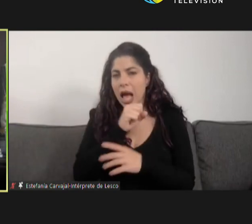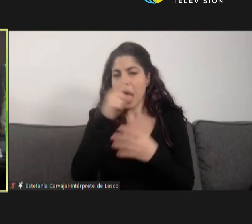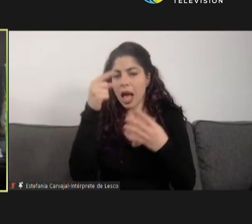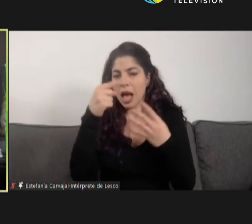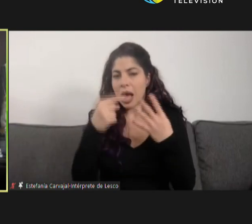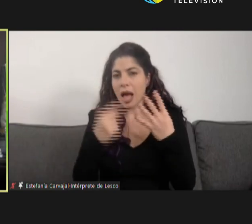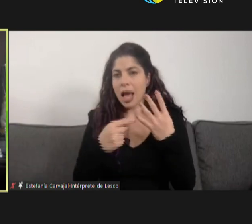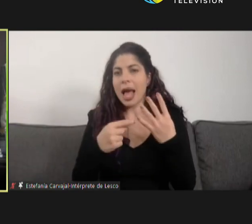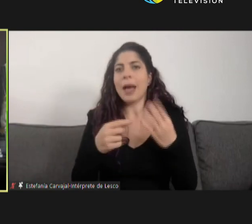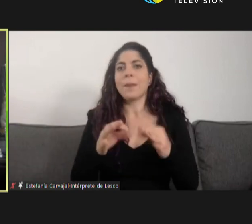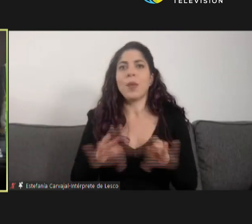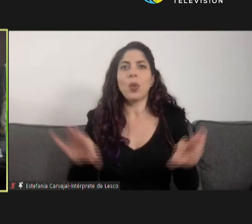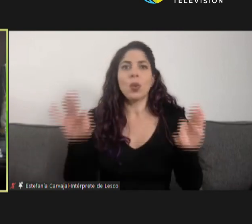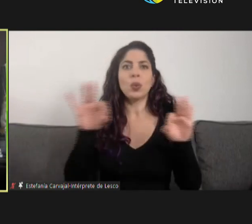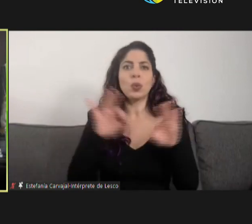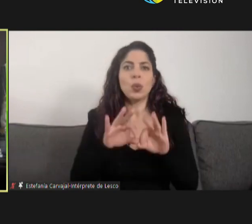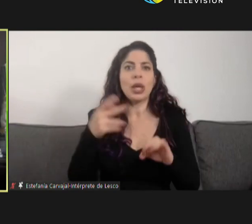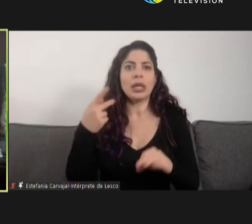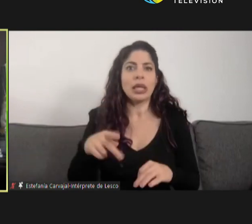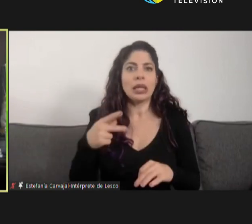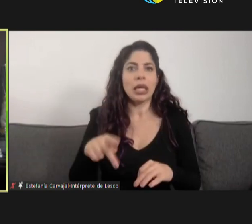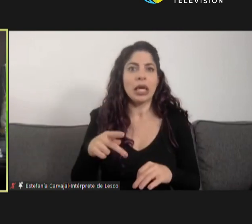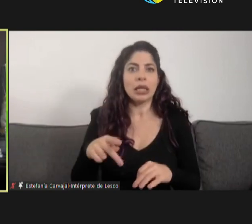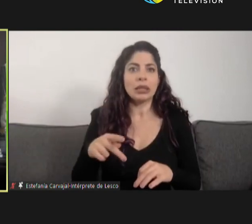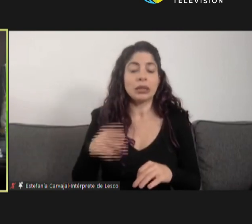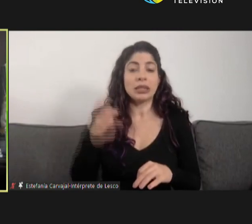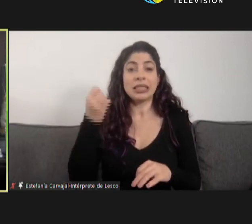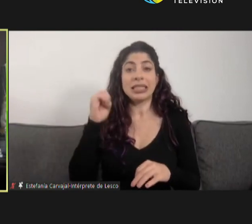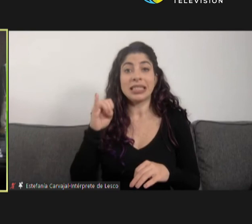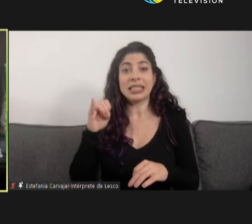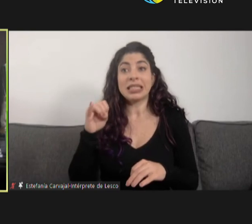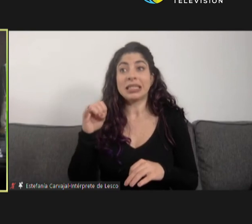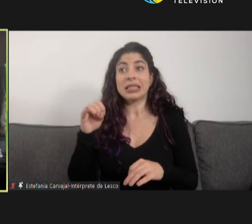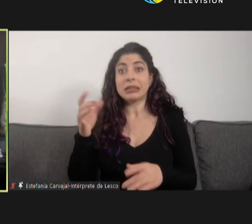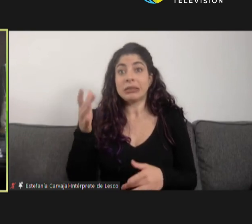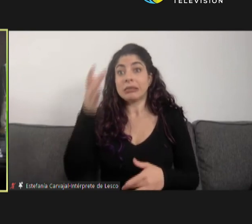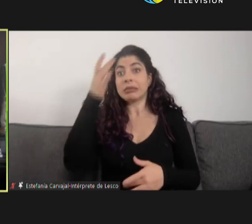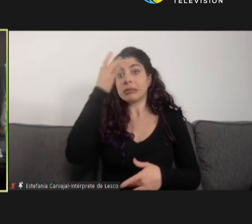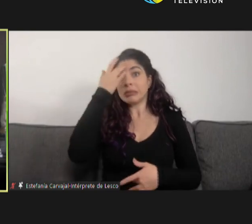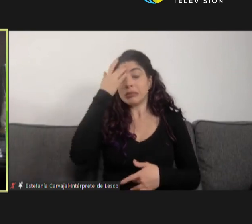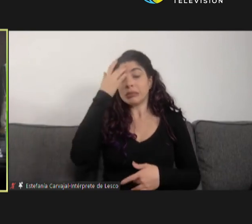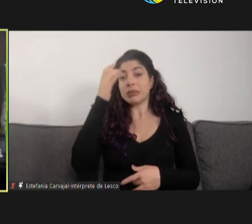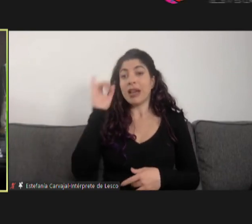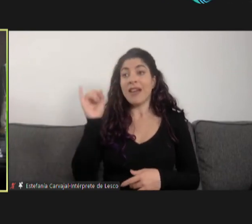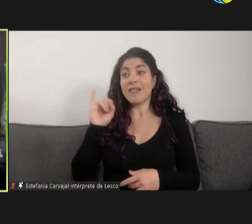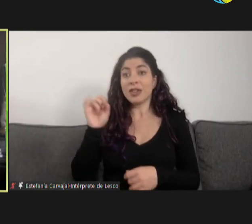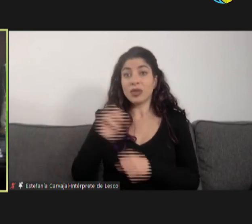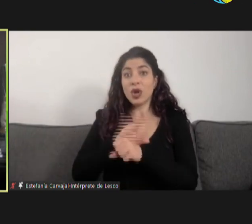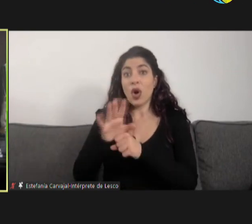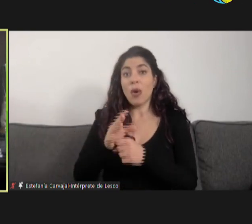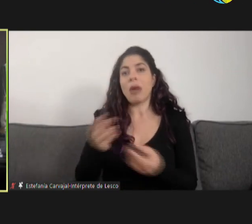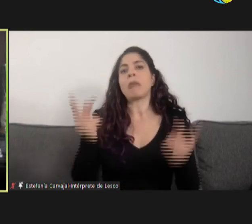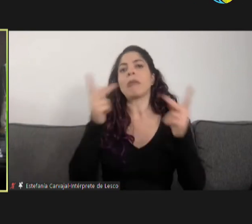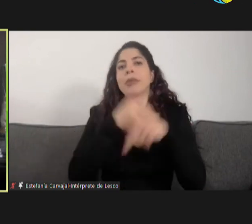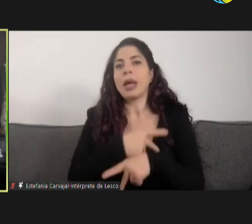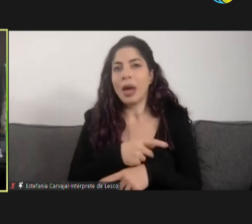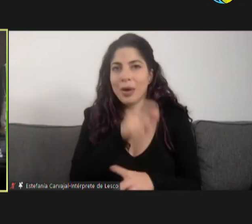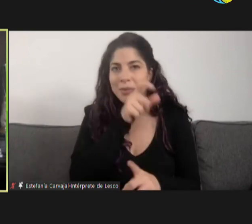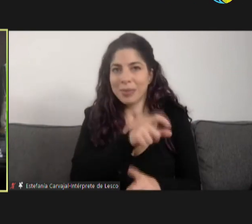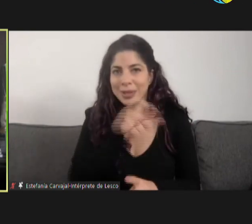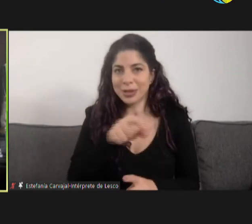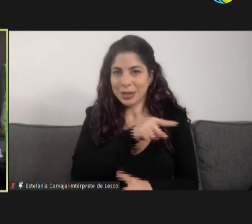factores muy importantes de sufrir un caso severo cuando tienen una infección por COVID.